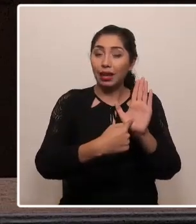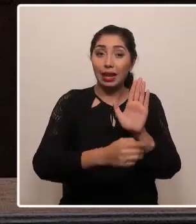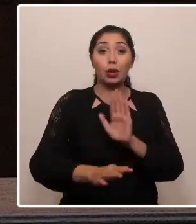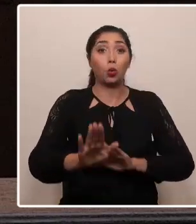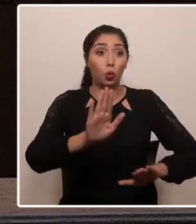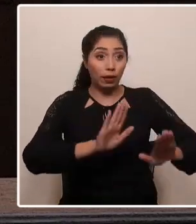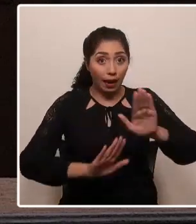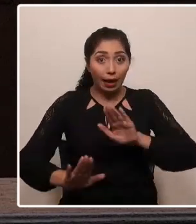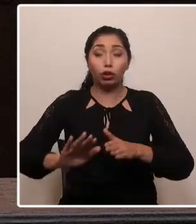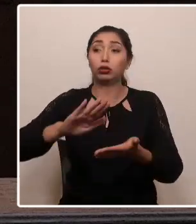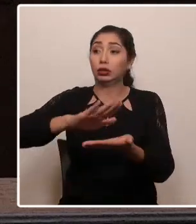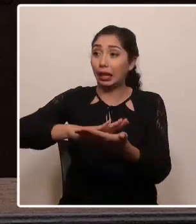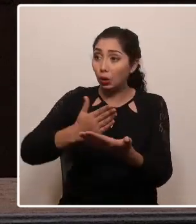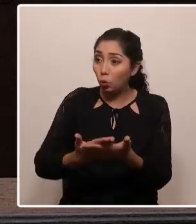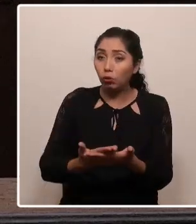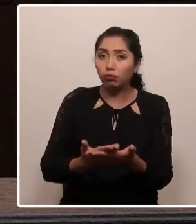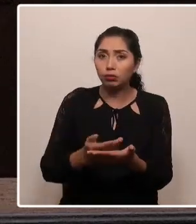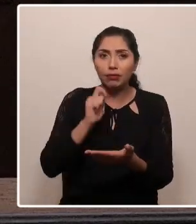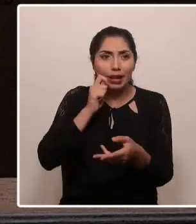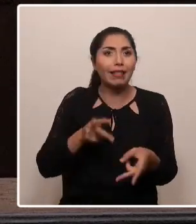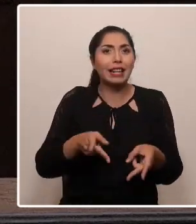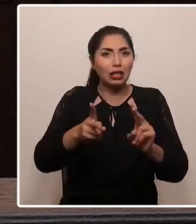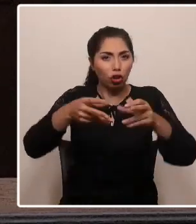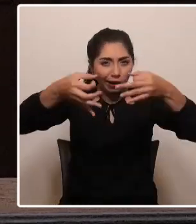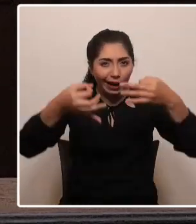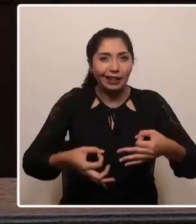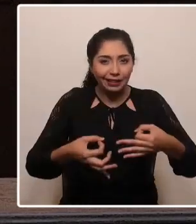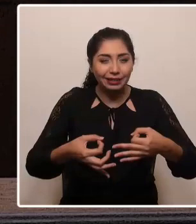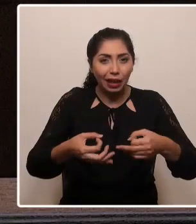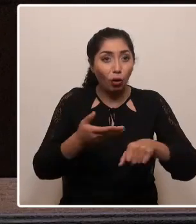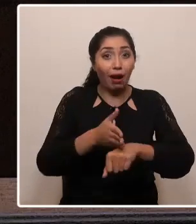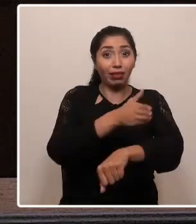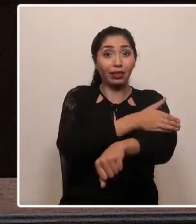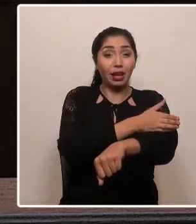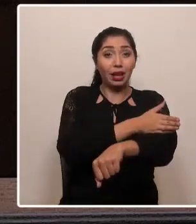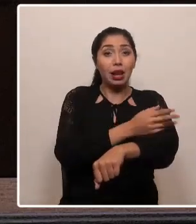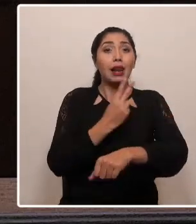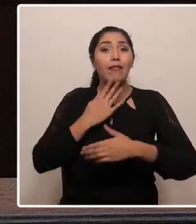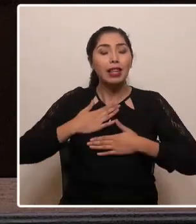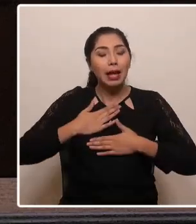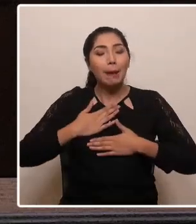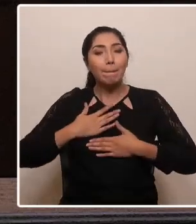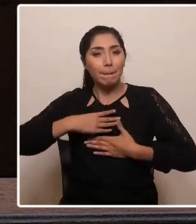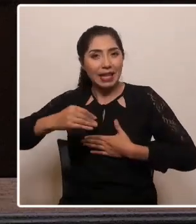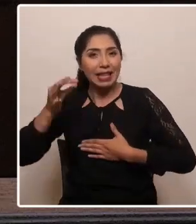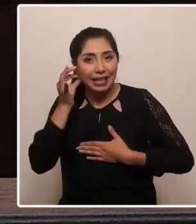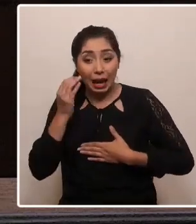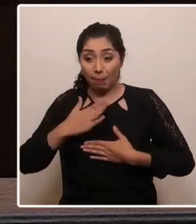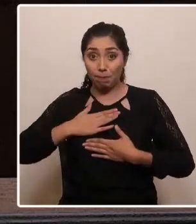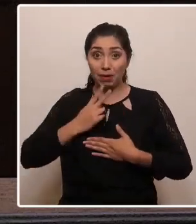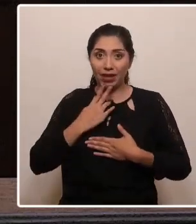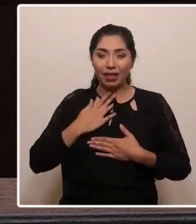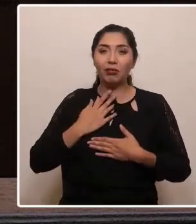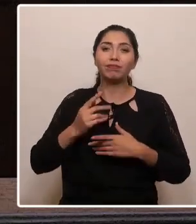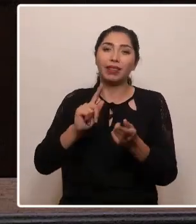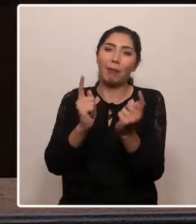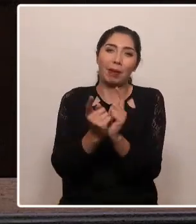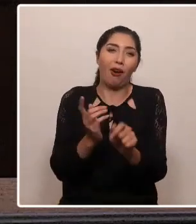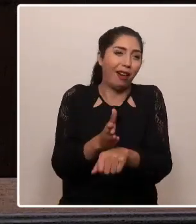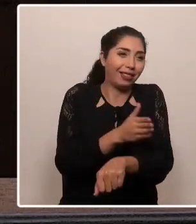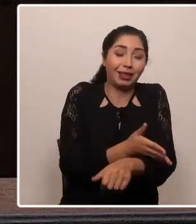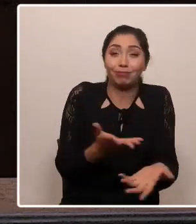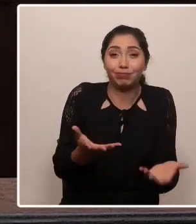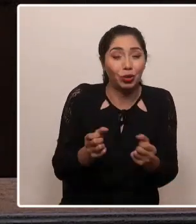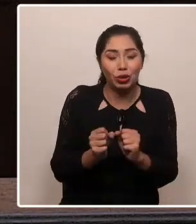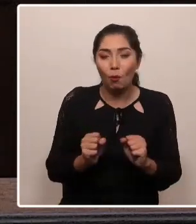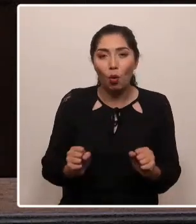salud sean un derecho garantizado hubiese cambiado la vida de mi hija Amelia y la mía. Este cambio es lo que espero que puedan vivir todas las